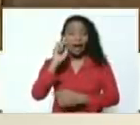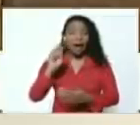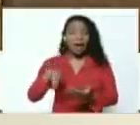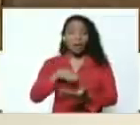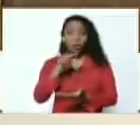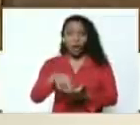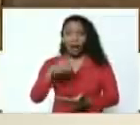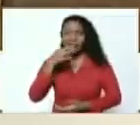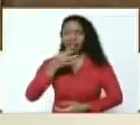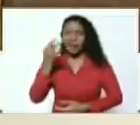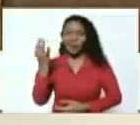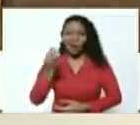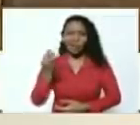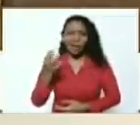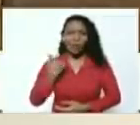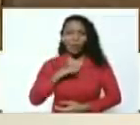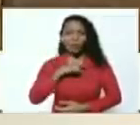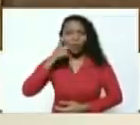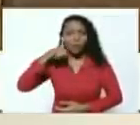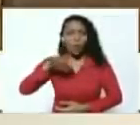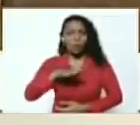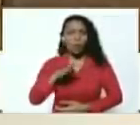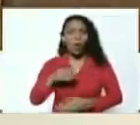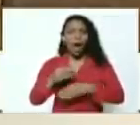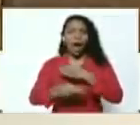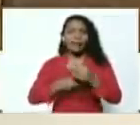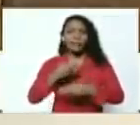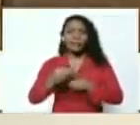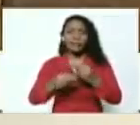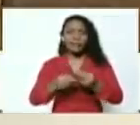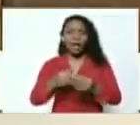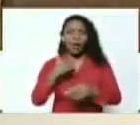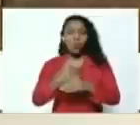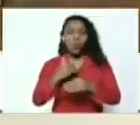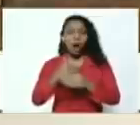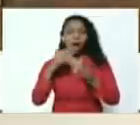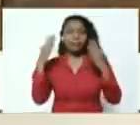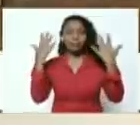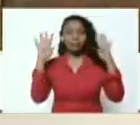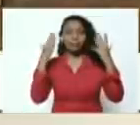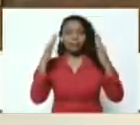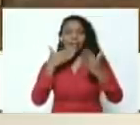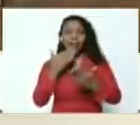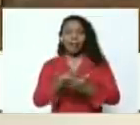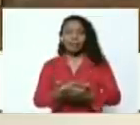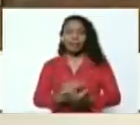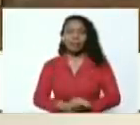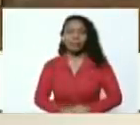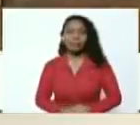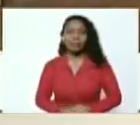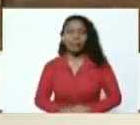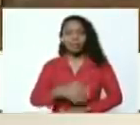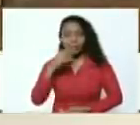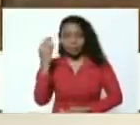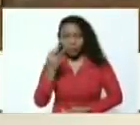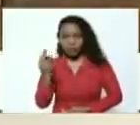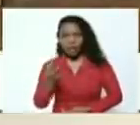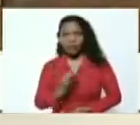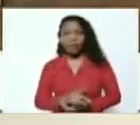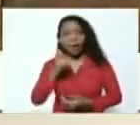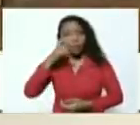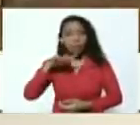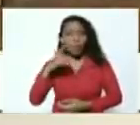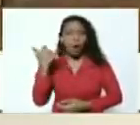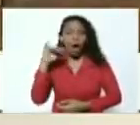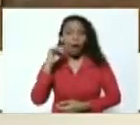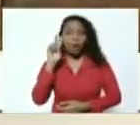De verdad, nuestro pueblo lo va a premiar, lo va a aplaudir, lo va a agradecer. De verdad, el pueblo tiene